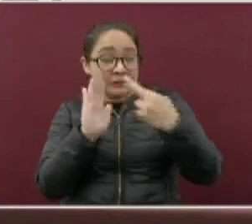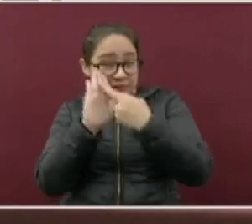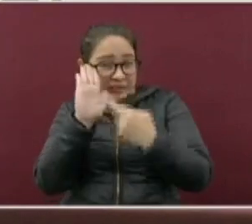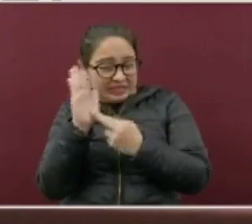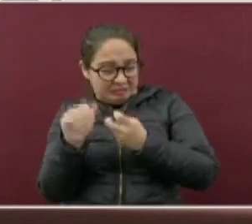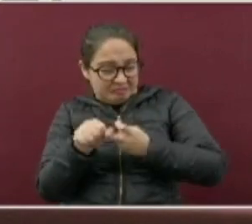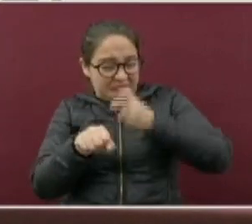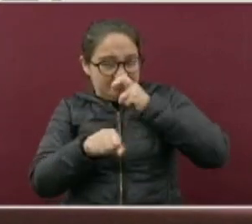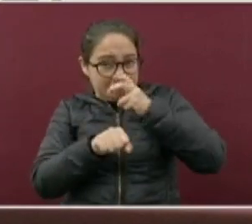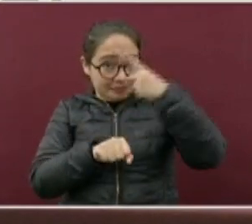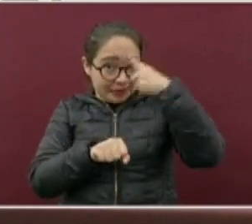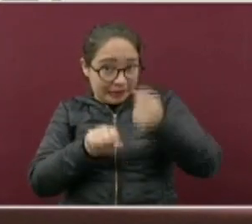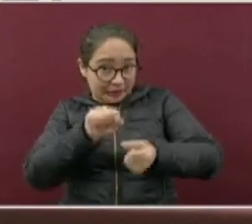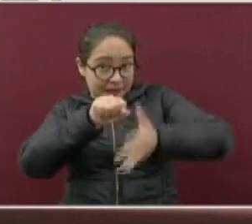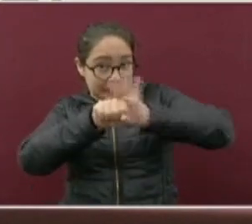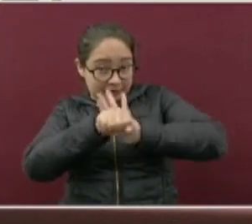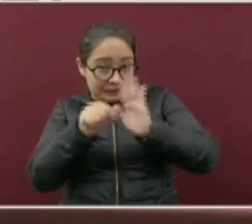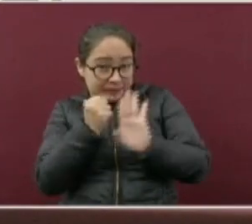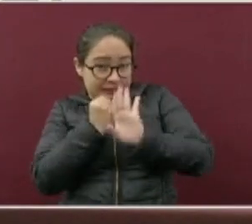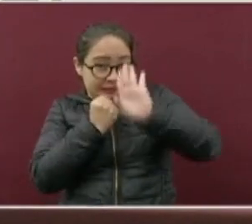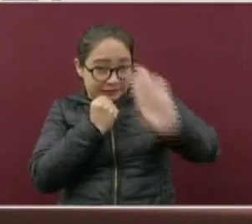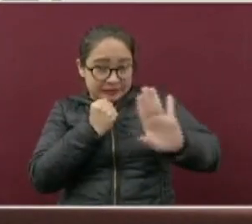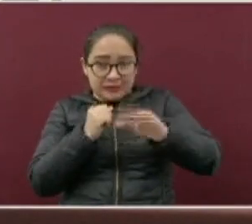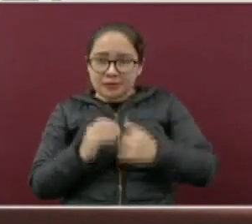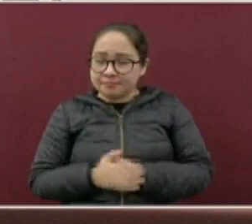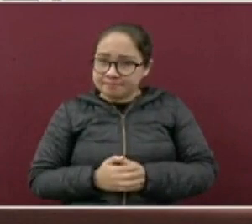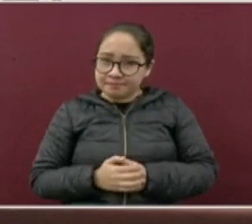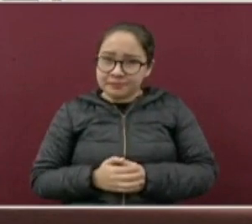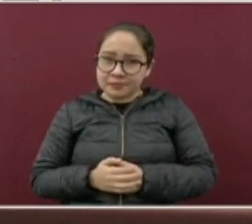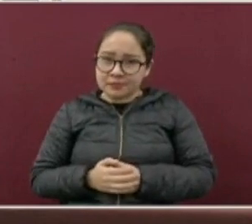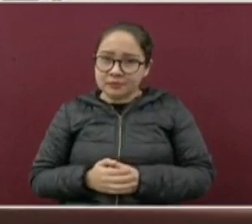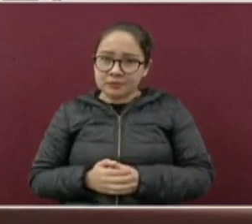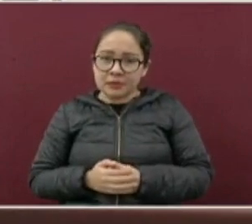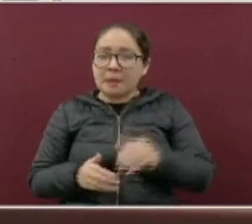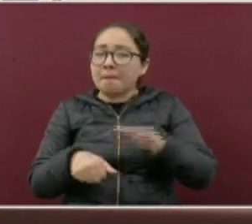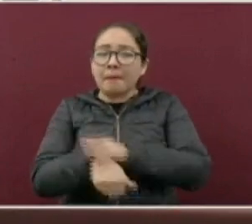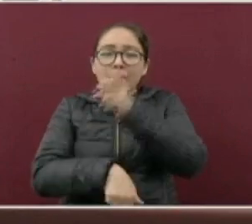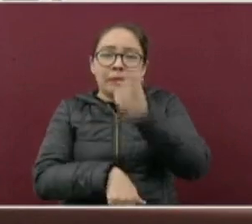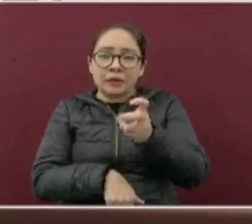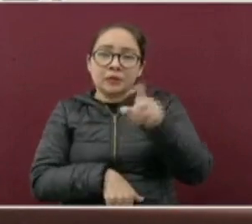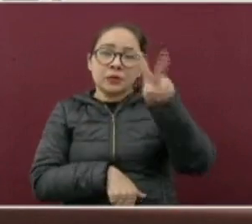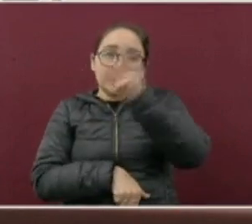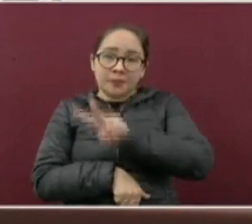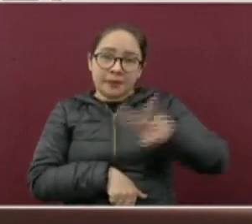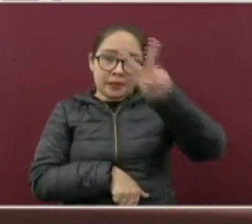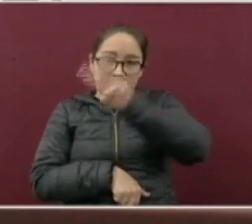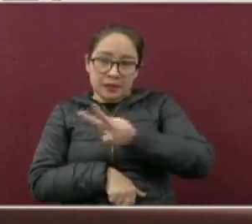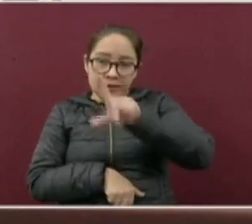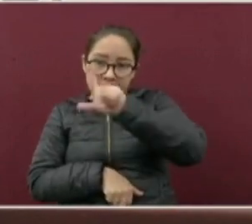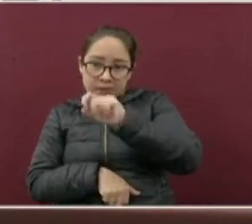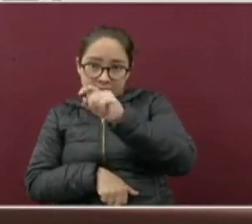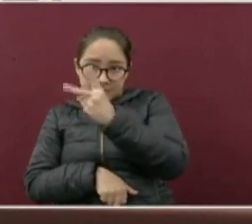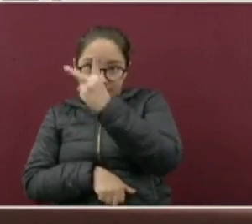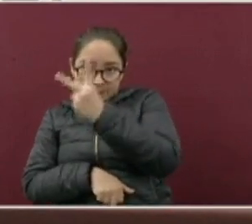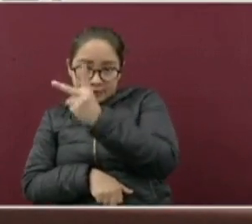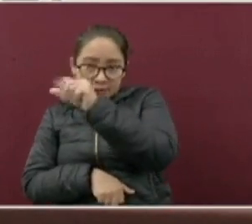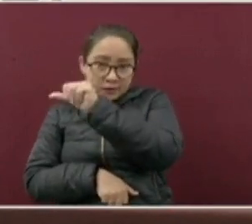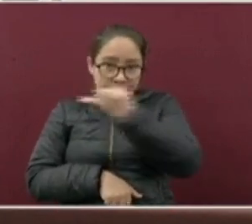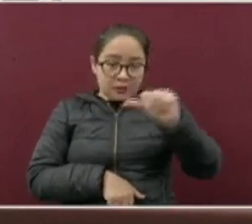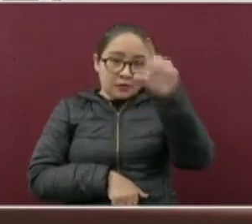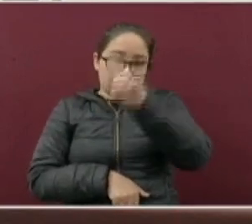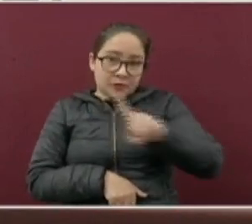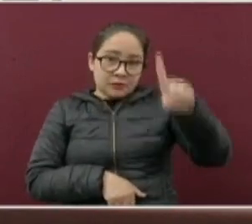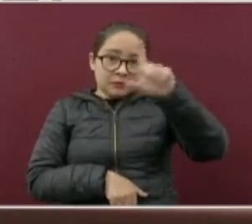coronavirus, situación por la cual del viernes 22 al domingo 24 de